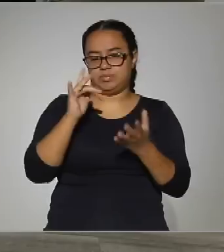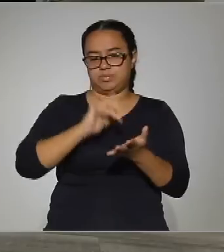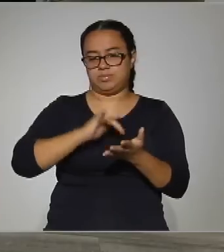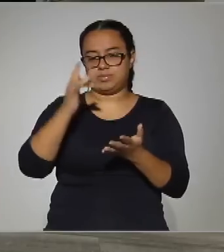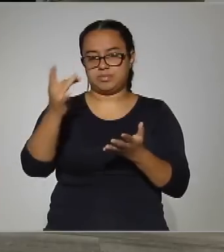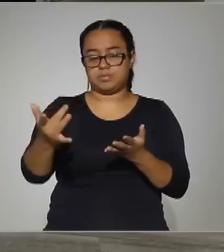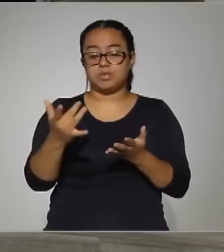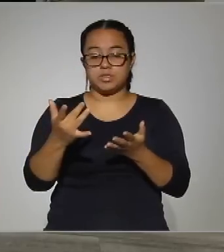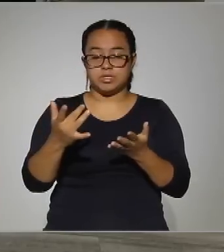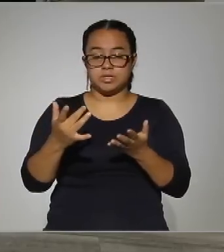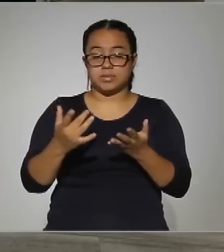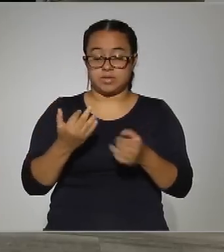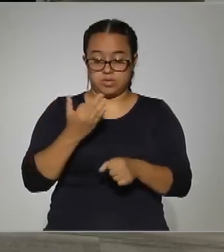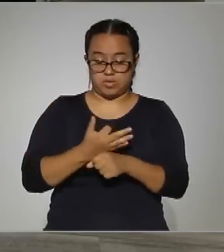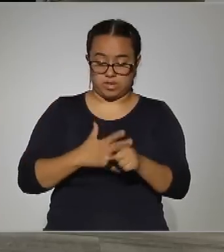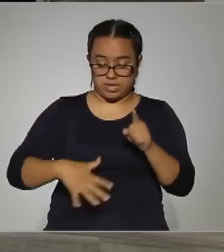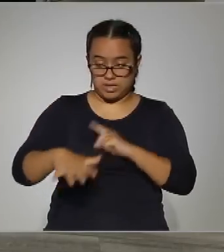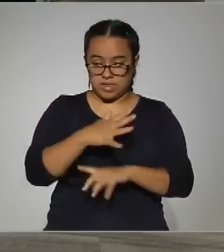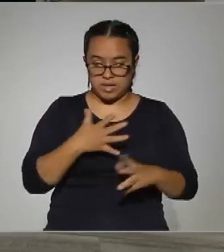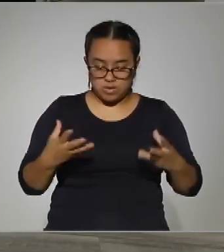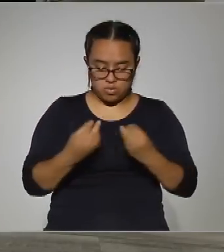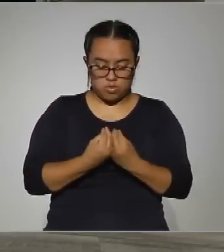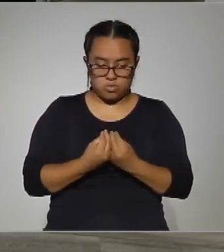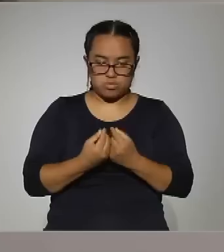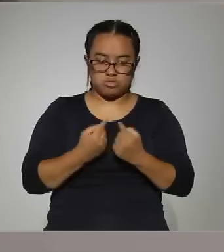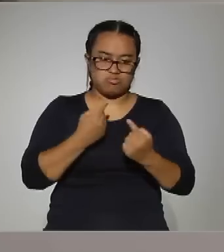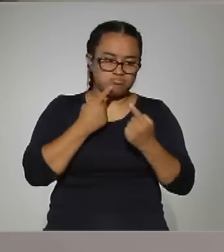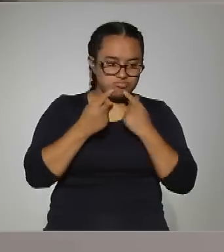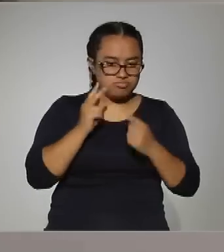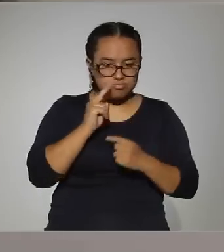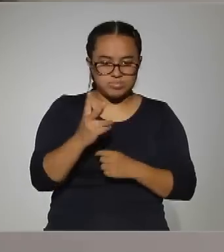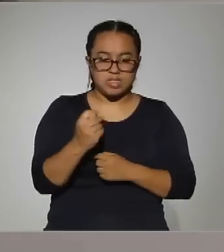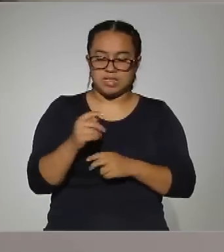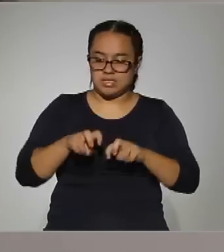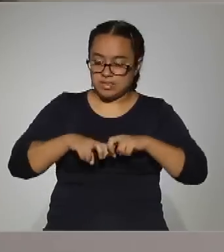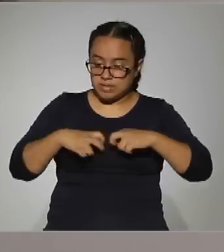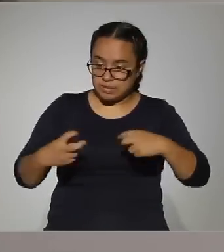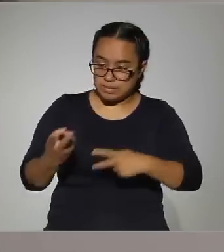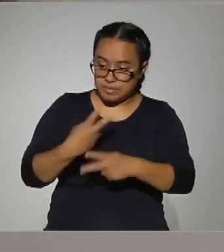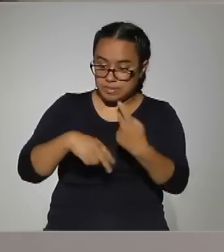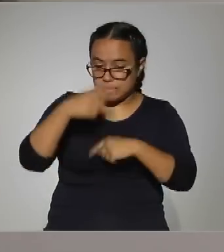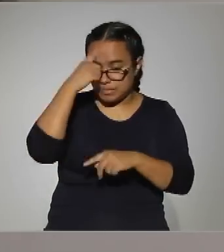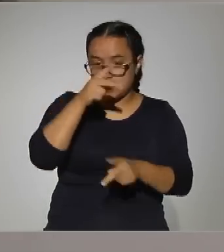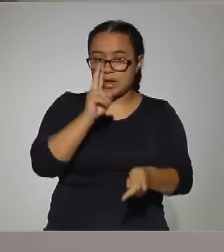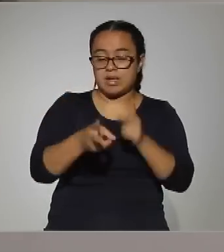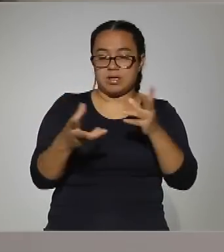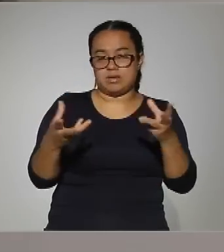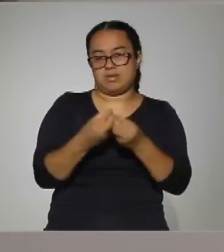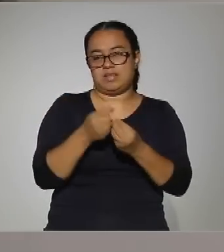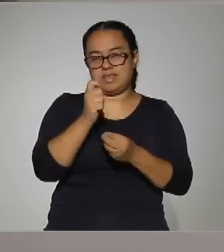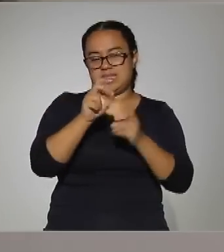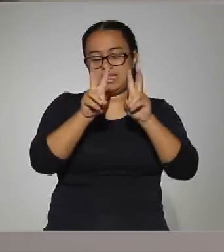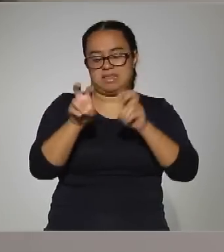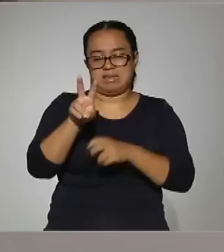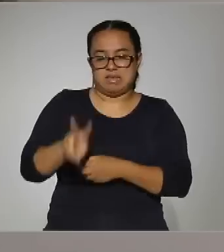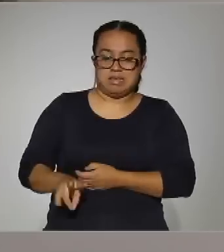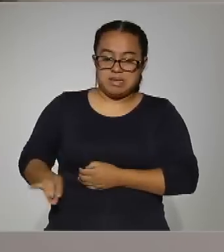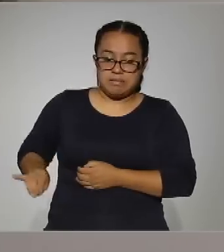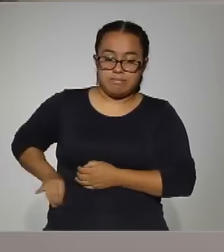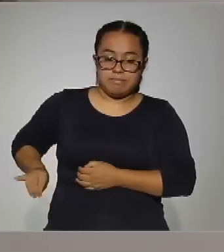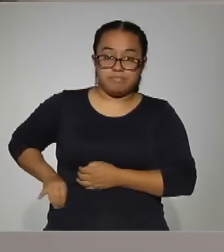Muchísimas gracias por este espacio que nos regalan estos especialistas para poder platicar con todos ustedes de estos temas tan